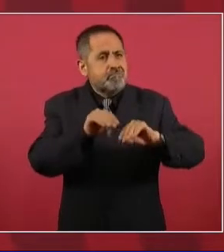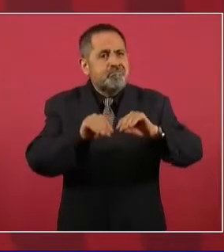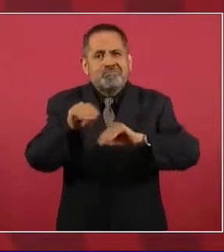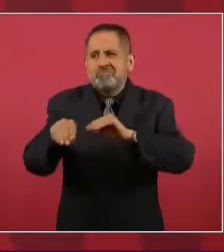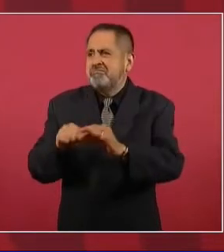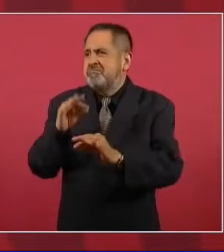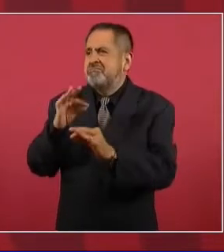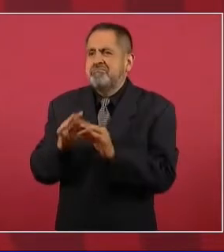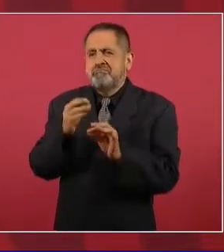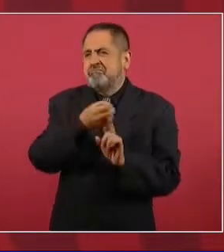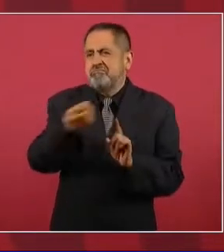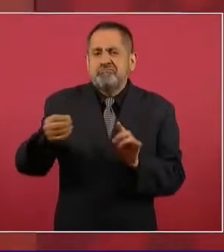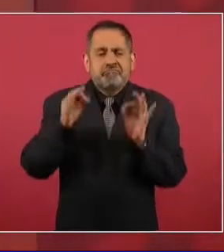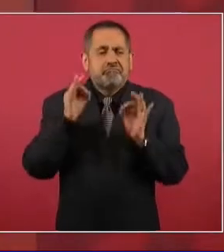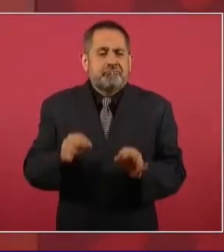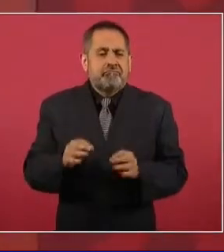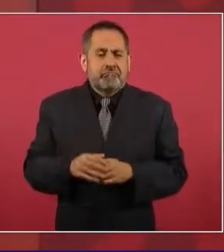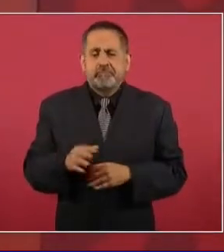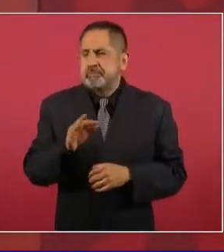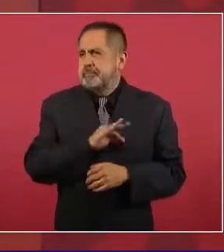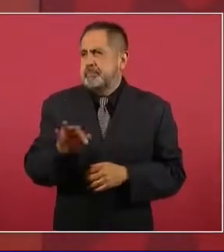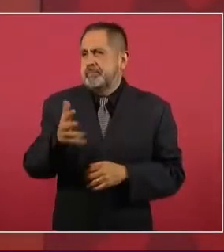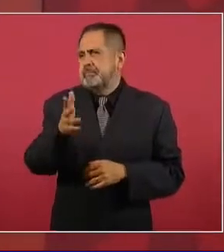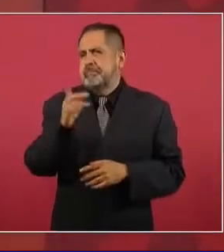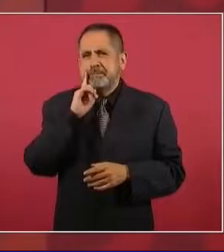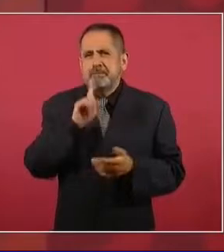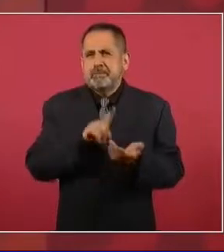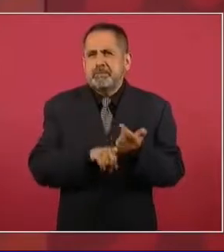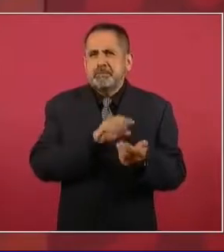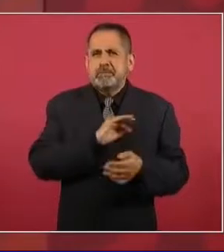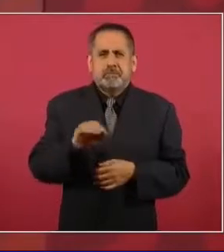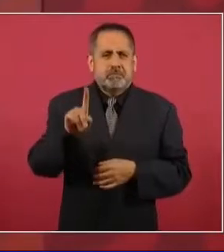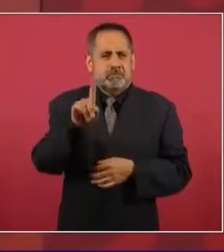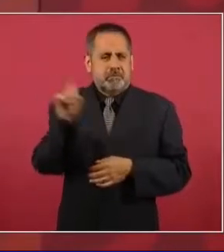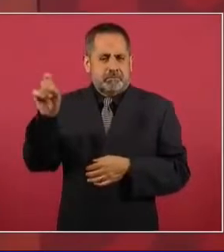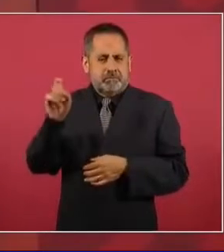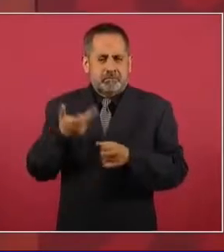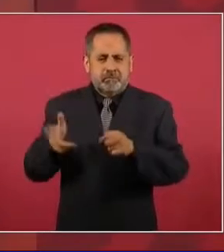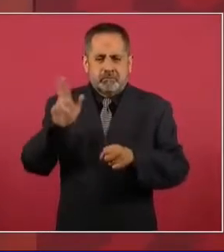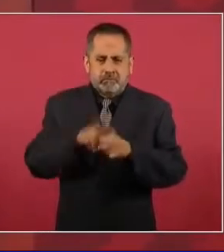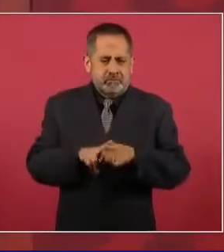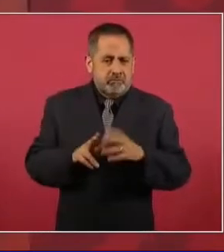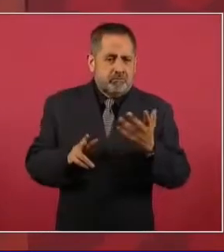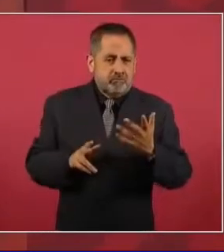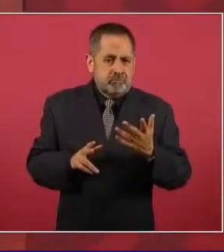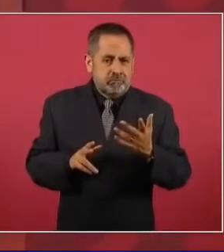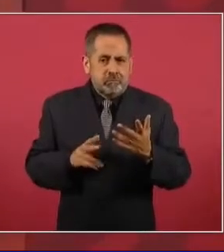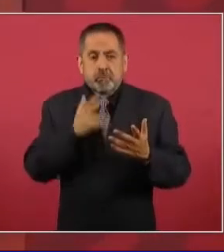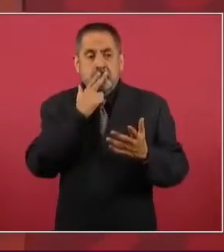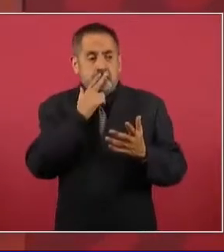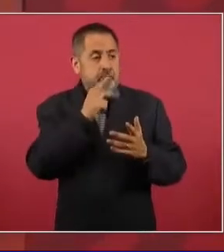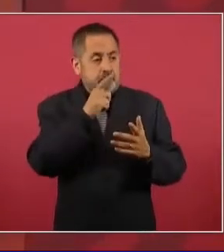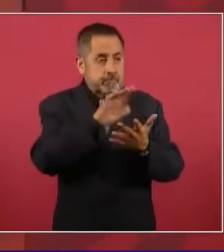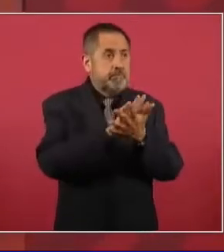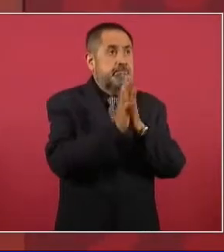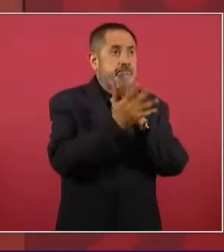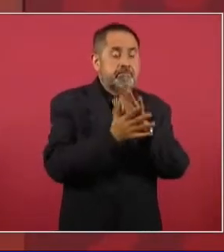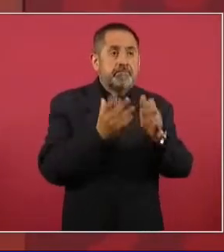pero deben de haberse terminado como 100 que utilizamos para la